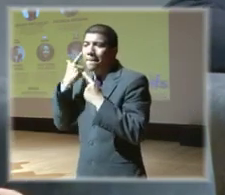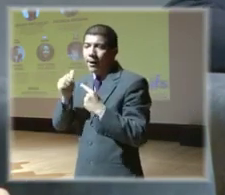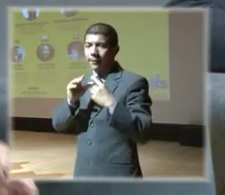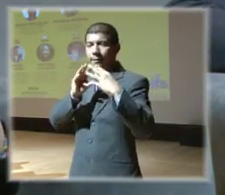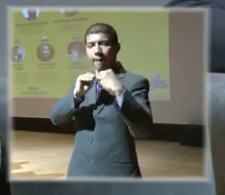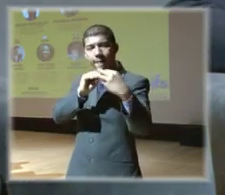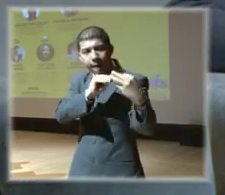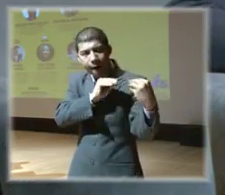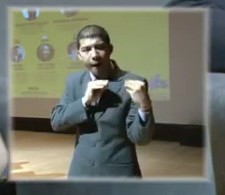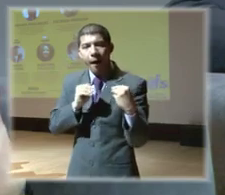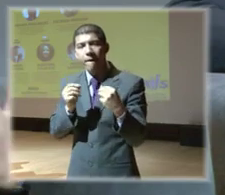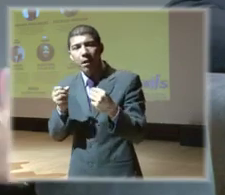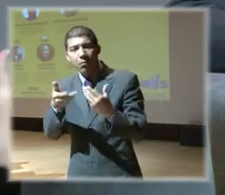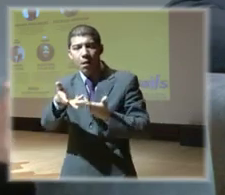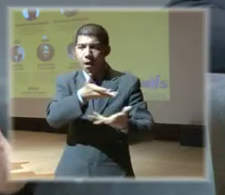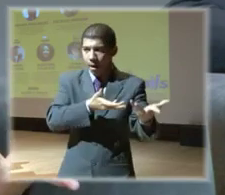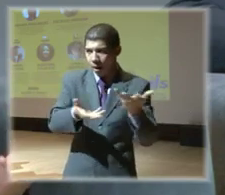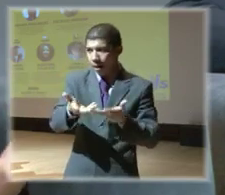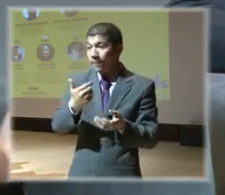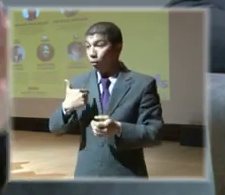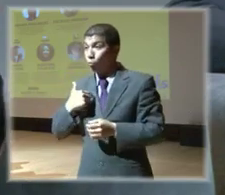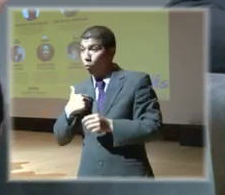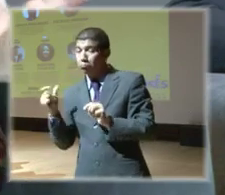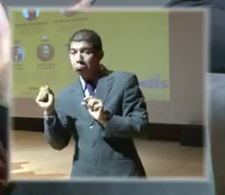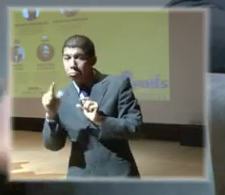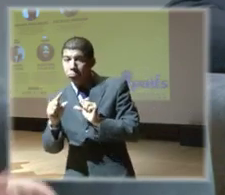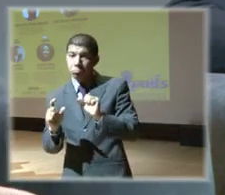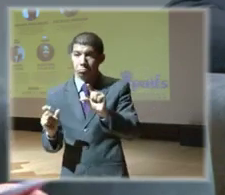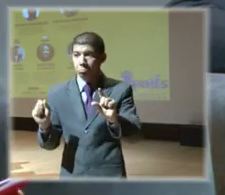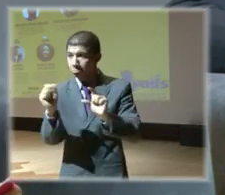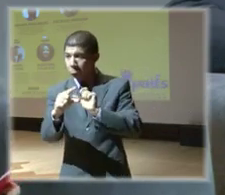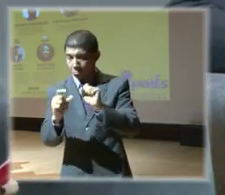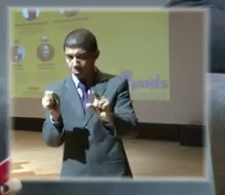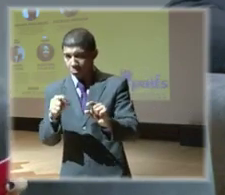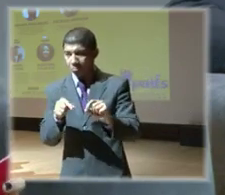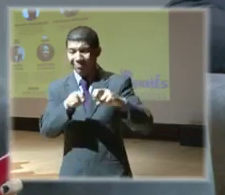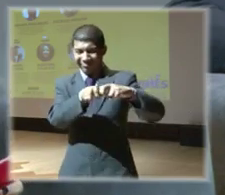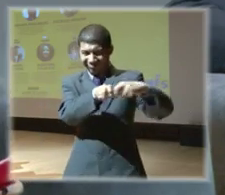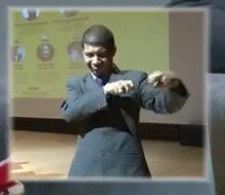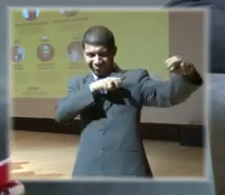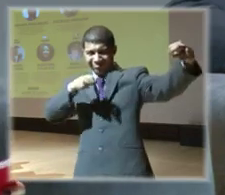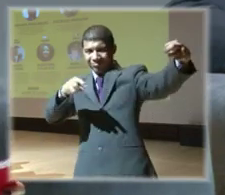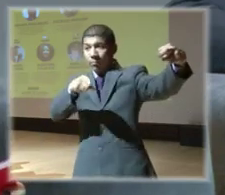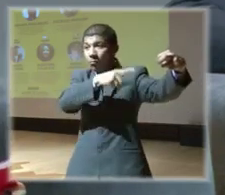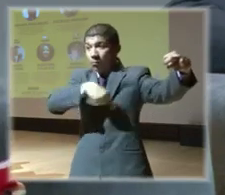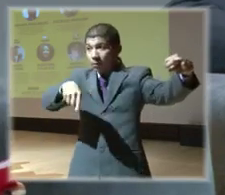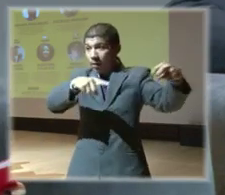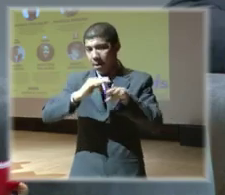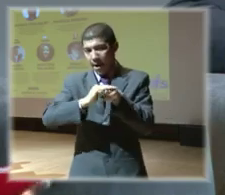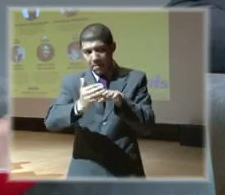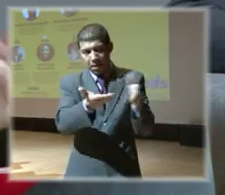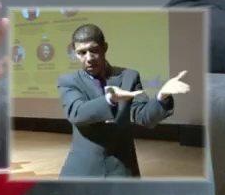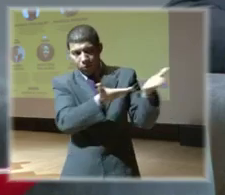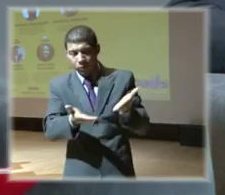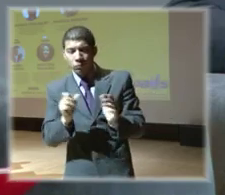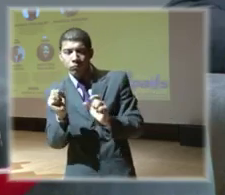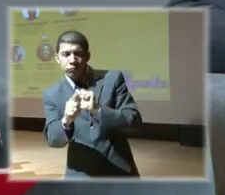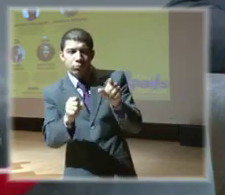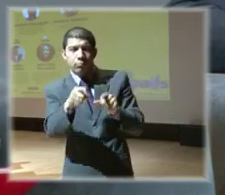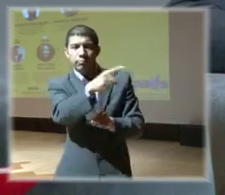Y yo voy a hacer unas preguntas para nuestras personas invitadas.